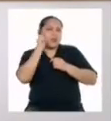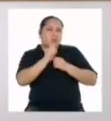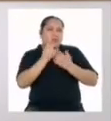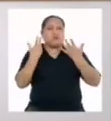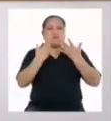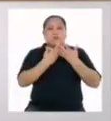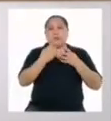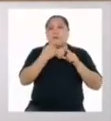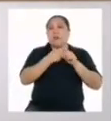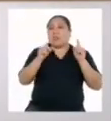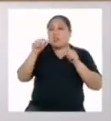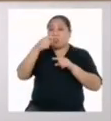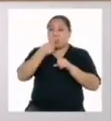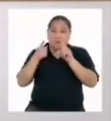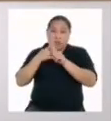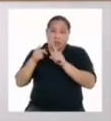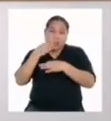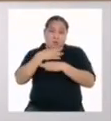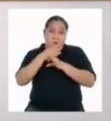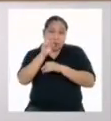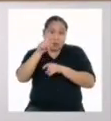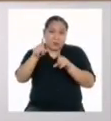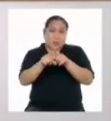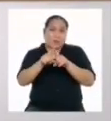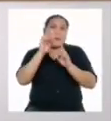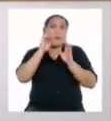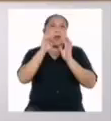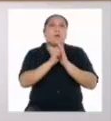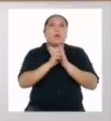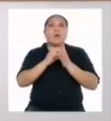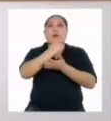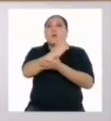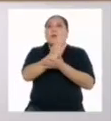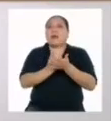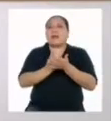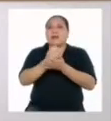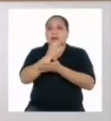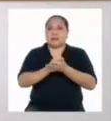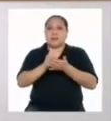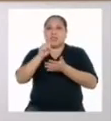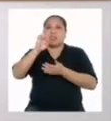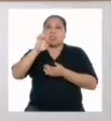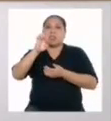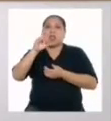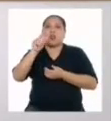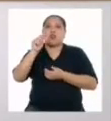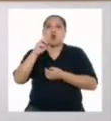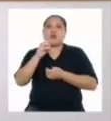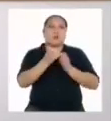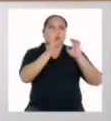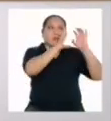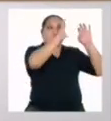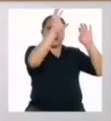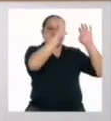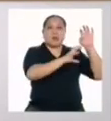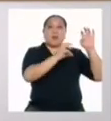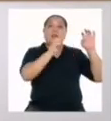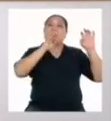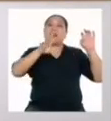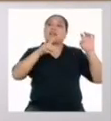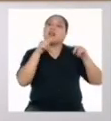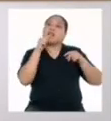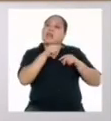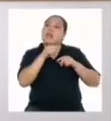puedes hacerlo también de otras maneras. Por ejemplo, podría ser por sectores, donde indiques en qué lugares se llevarán a cabo cada una